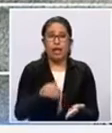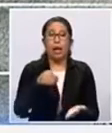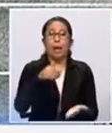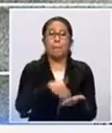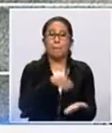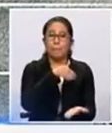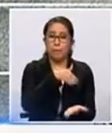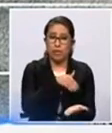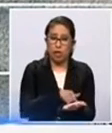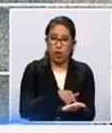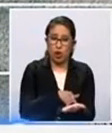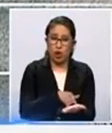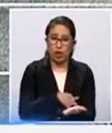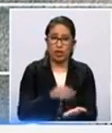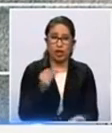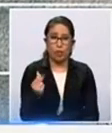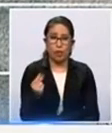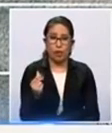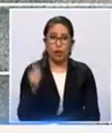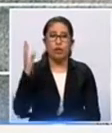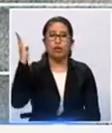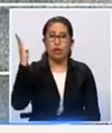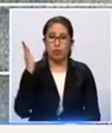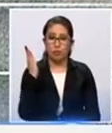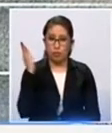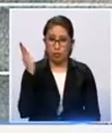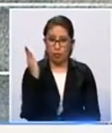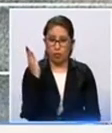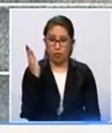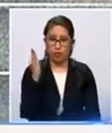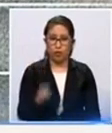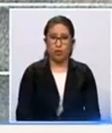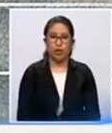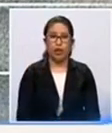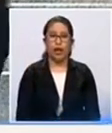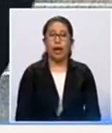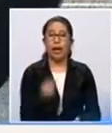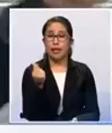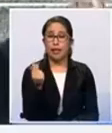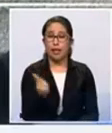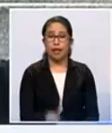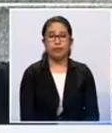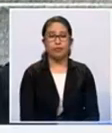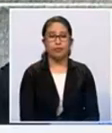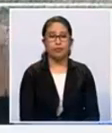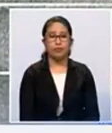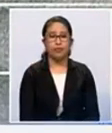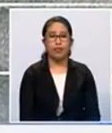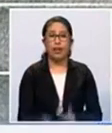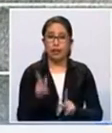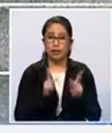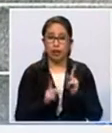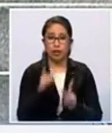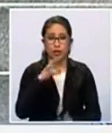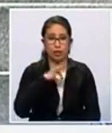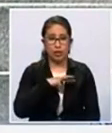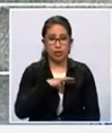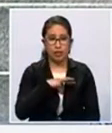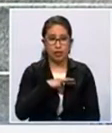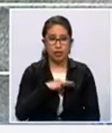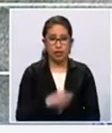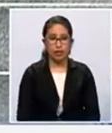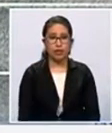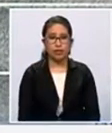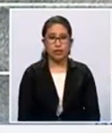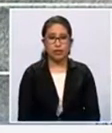pueden verificar en el Tesoro General del Estado, en cualquier banco y los beneficiarios. Ya no hay lo que había antes,